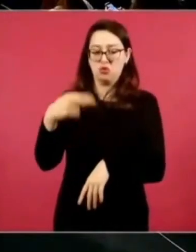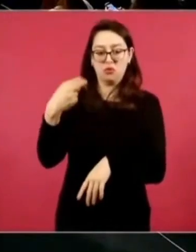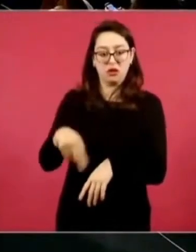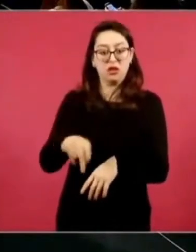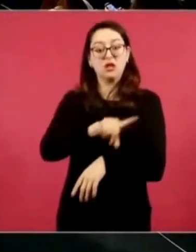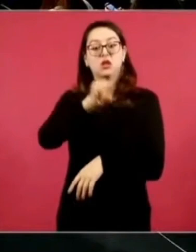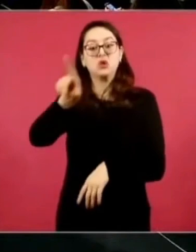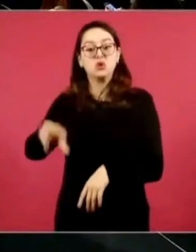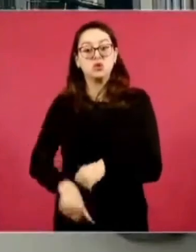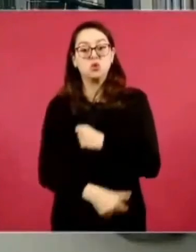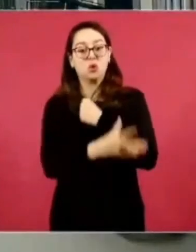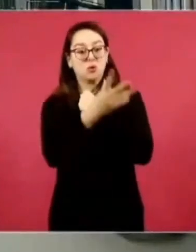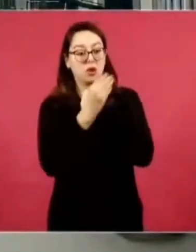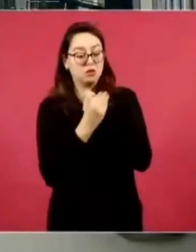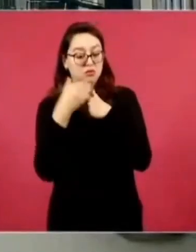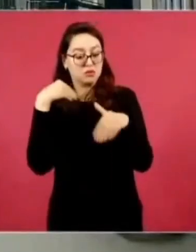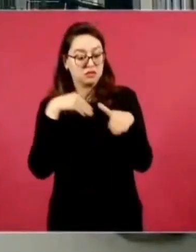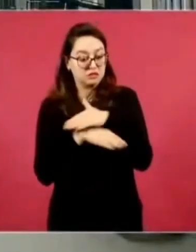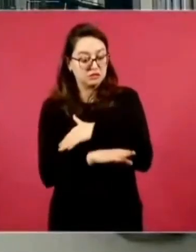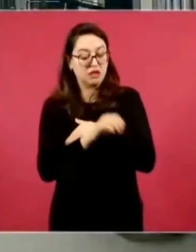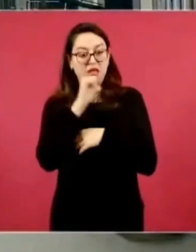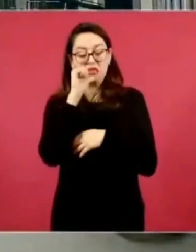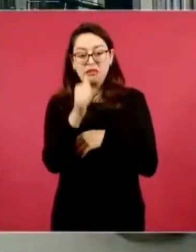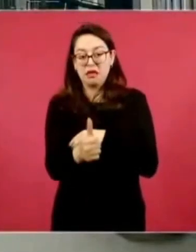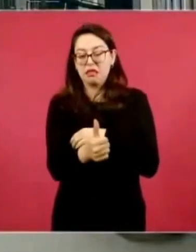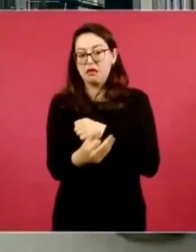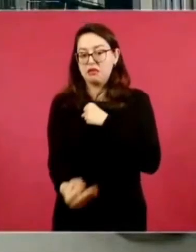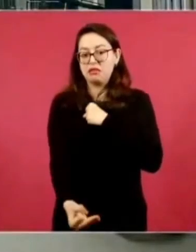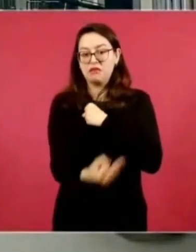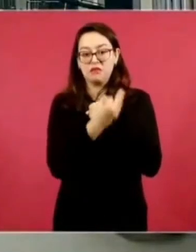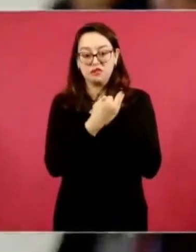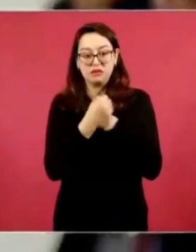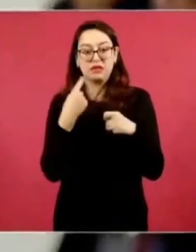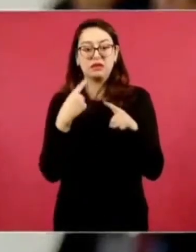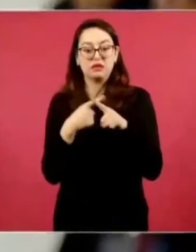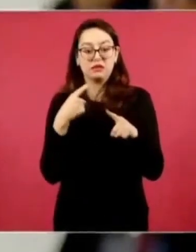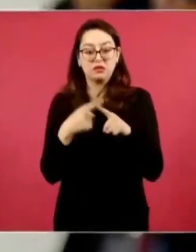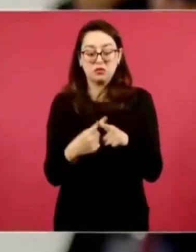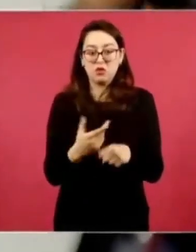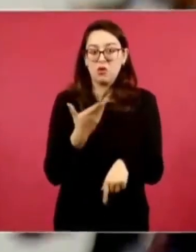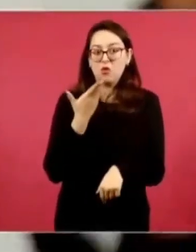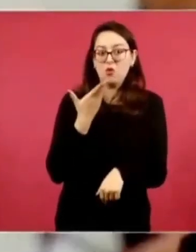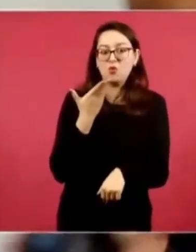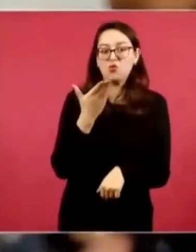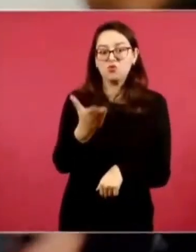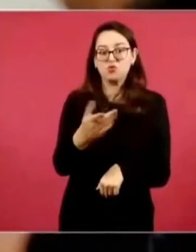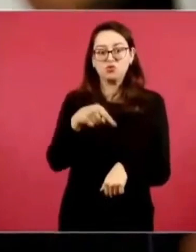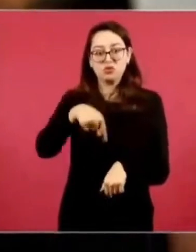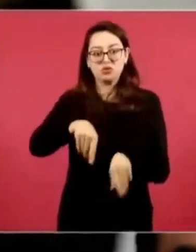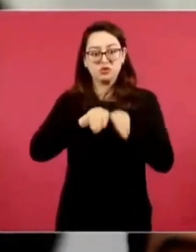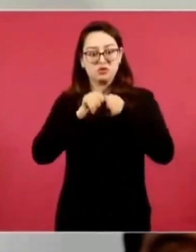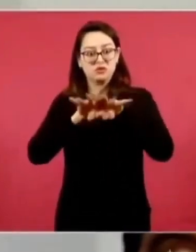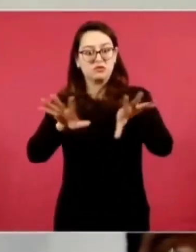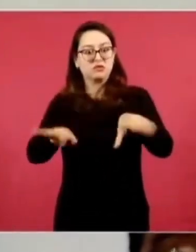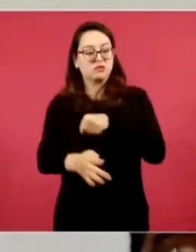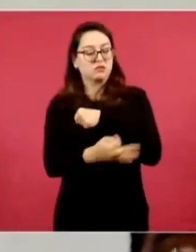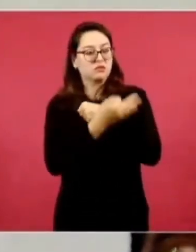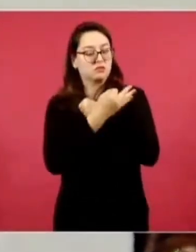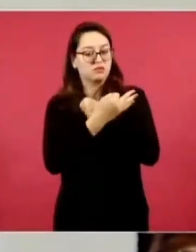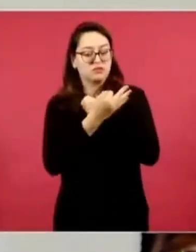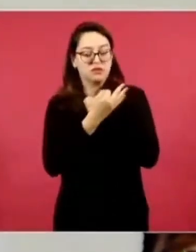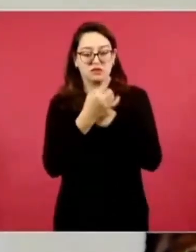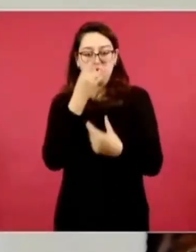entrar, quedamos en total indefensión, porque el único escudo que tenemos es dar la nota.